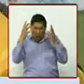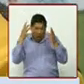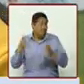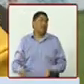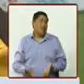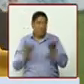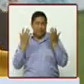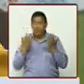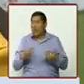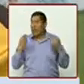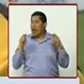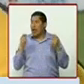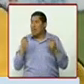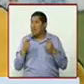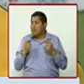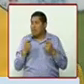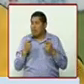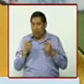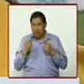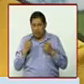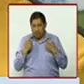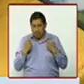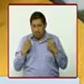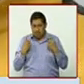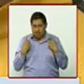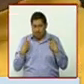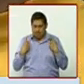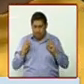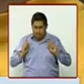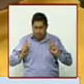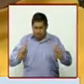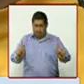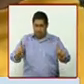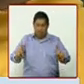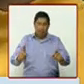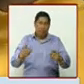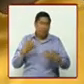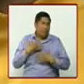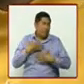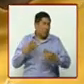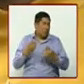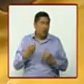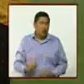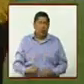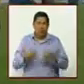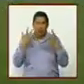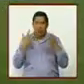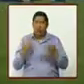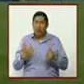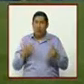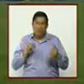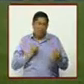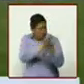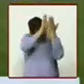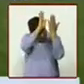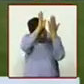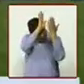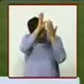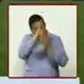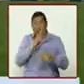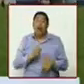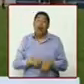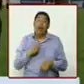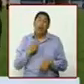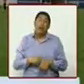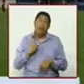tiempo, tratar de ser también vertical y a veces tenerla. Entonces a mí me gusta mucho el juego ofensivo, a pesar de que hay